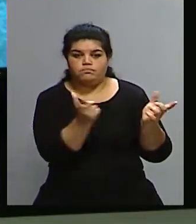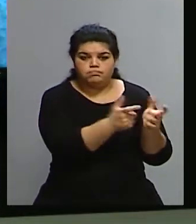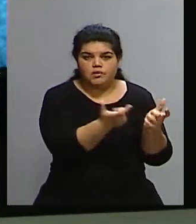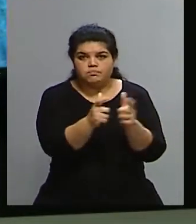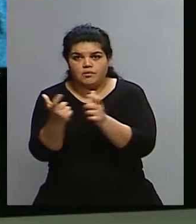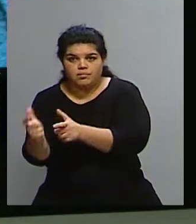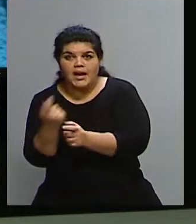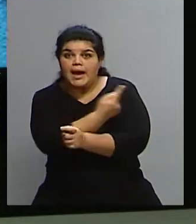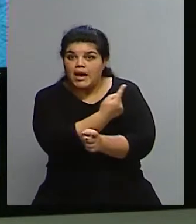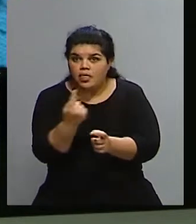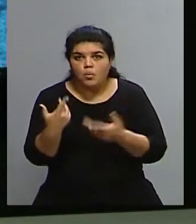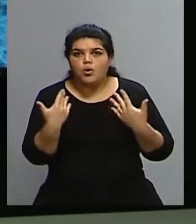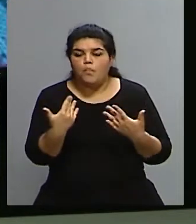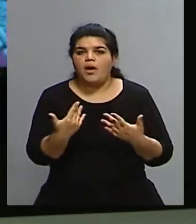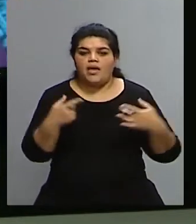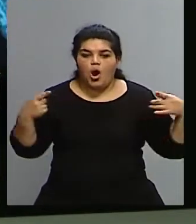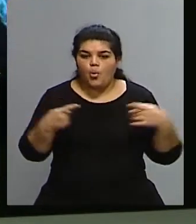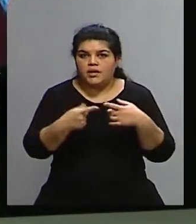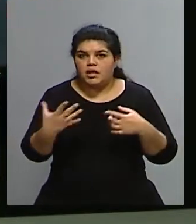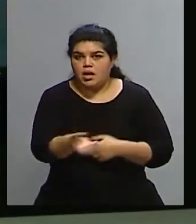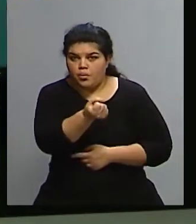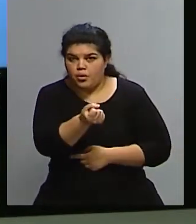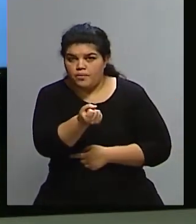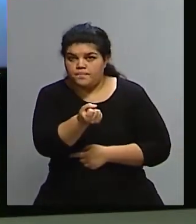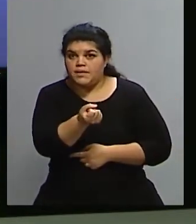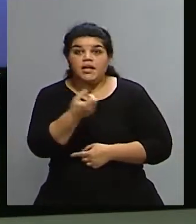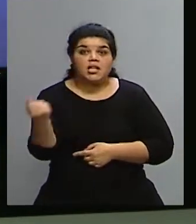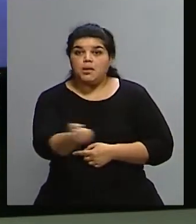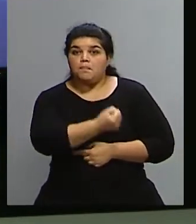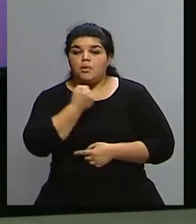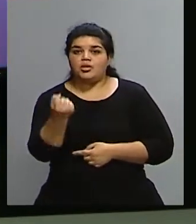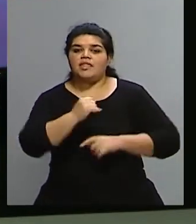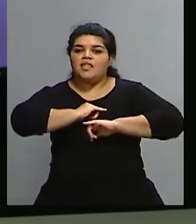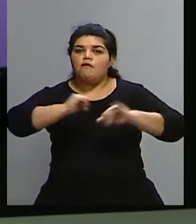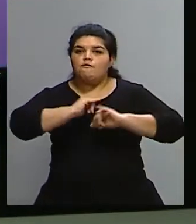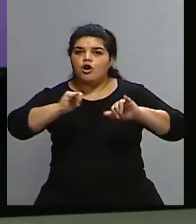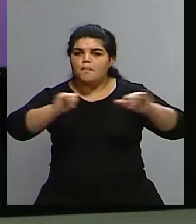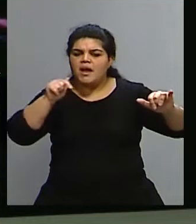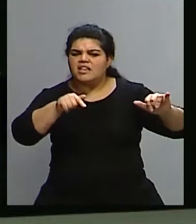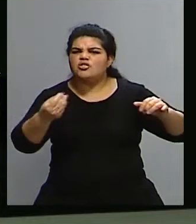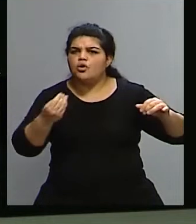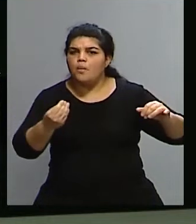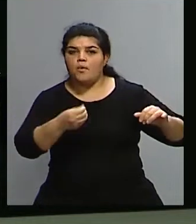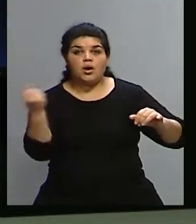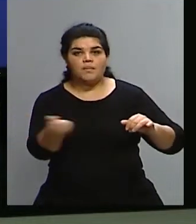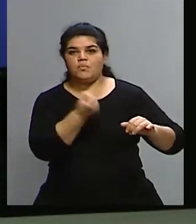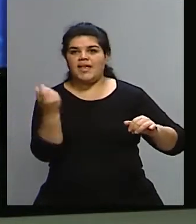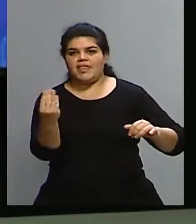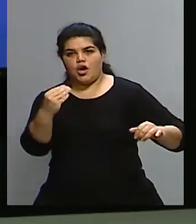que se dé información que sea confiable a la ciudadanía en general y además que se cumpla con la normativa